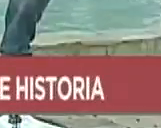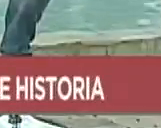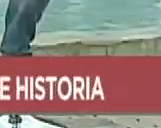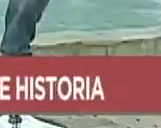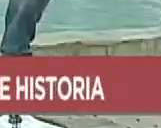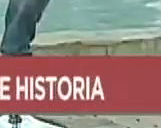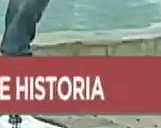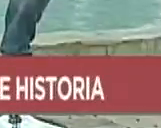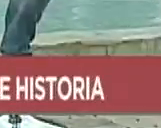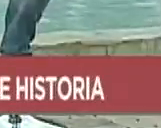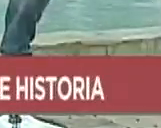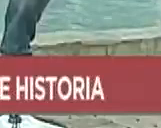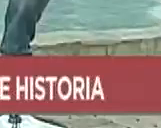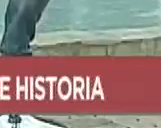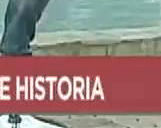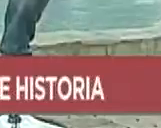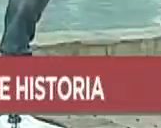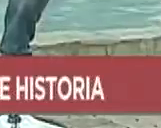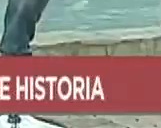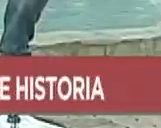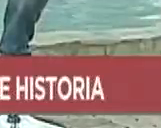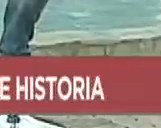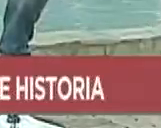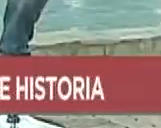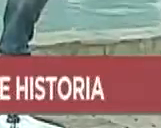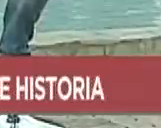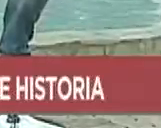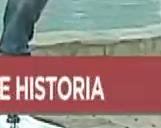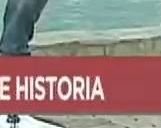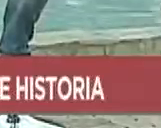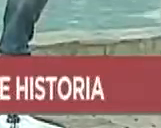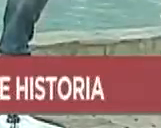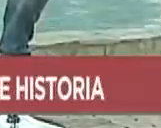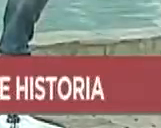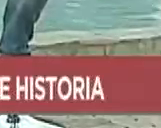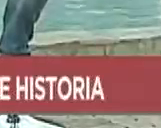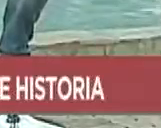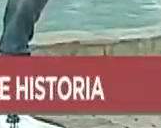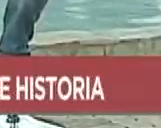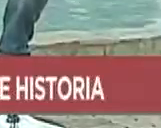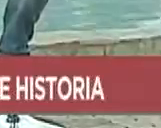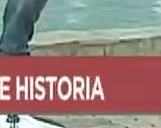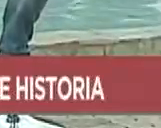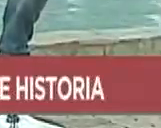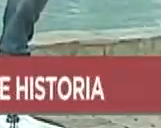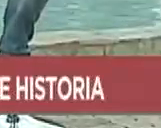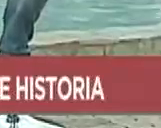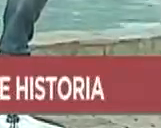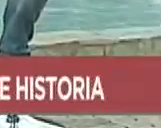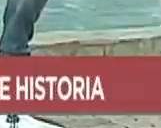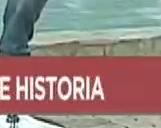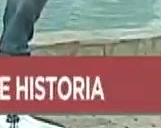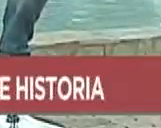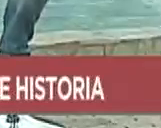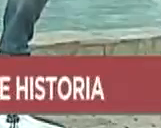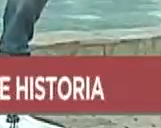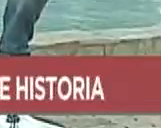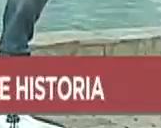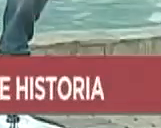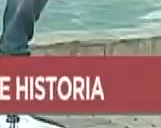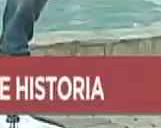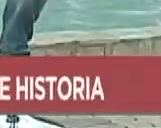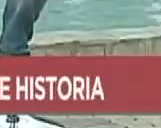aboca a descubrir a analizar lo que son los eventos del pasado pero como usted mismo lo ha dicho